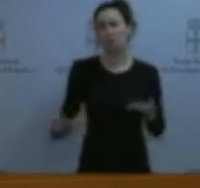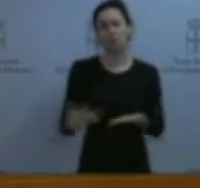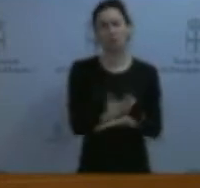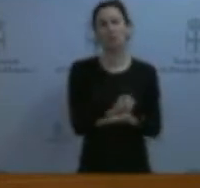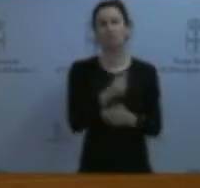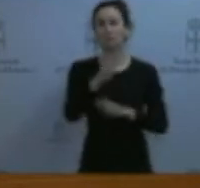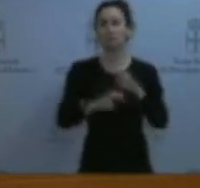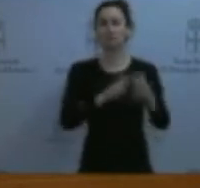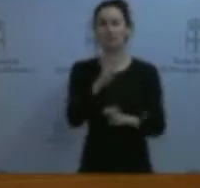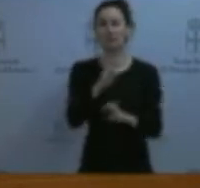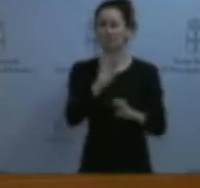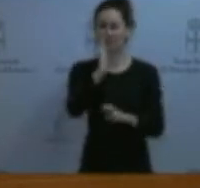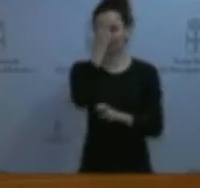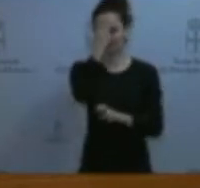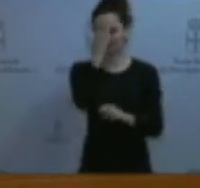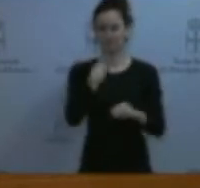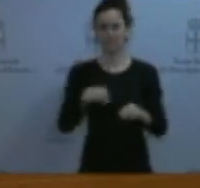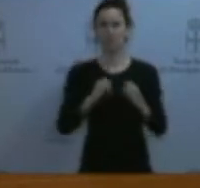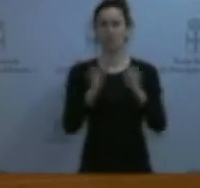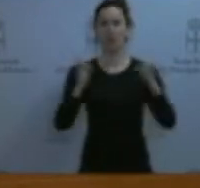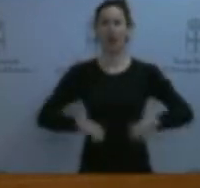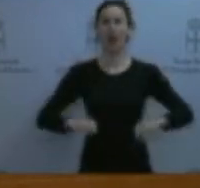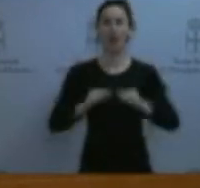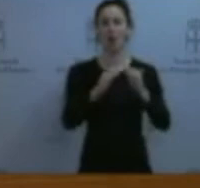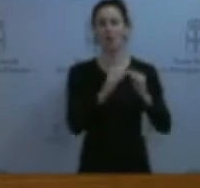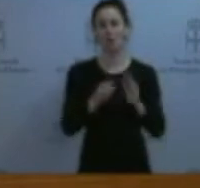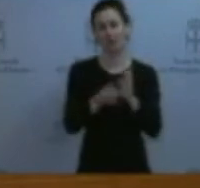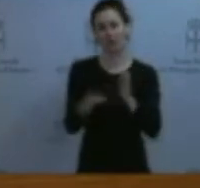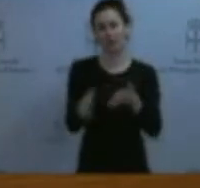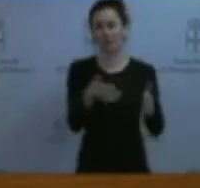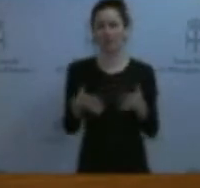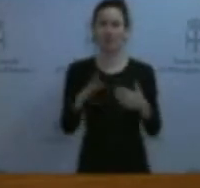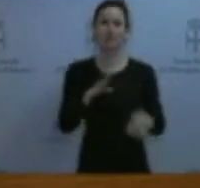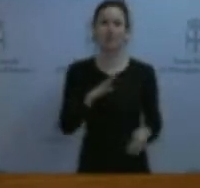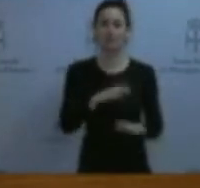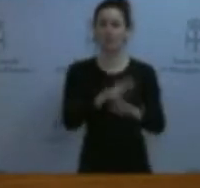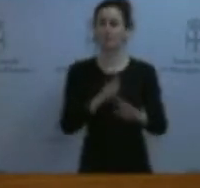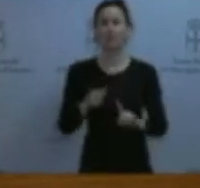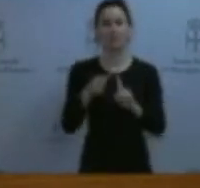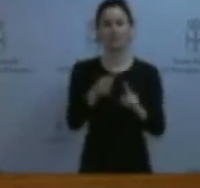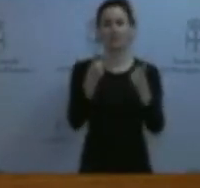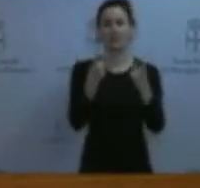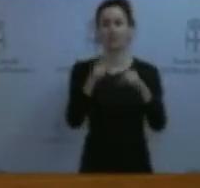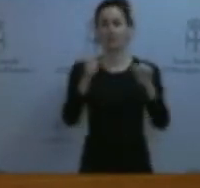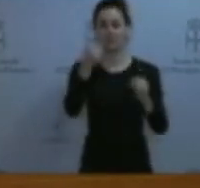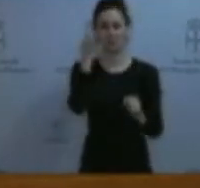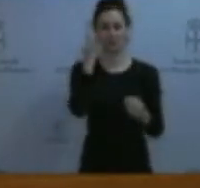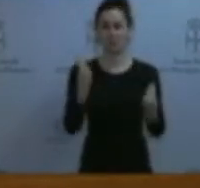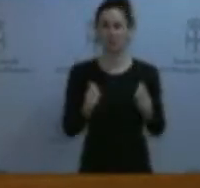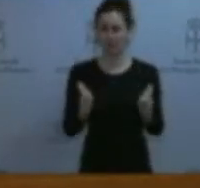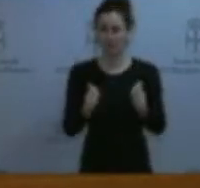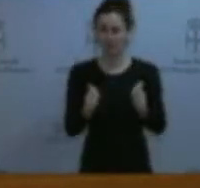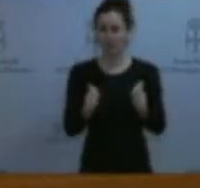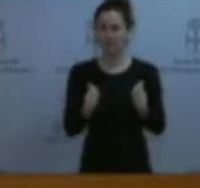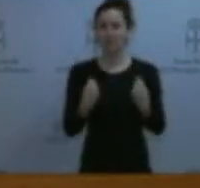principalmente ese consenso en materia de calidad del aire, que es al final lo que necesitamos los asturianos y asturianas, ponernos